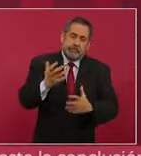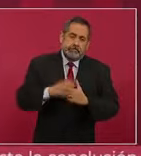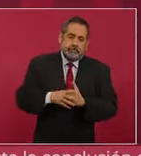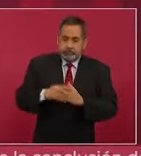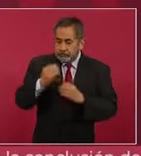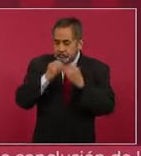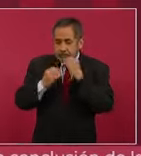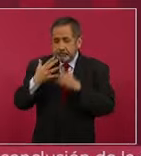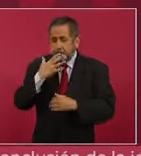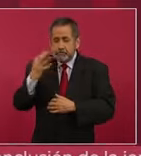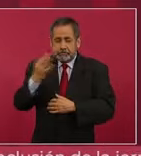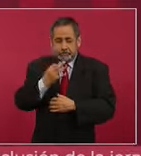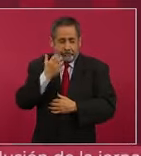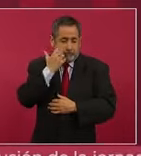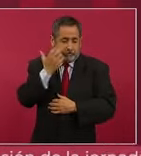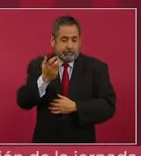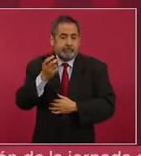desayunar bien,